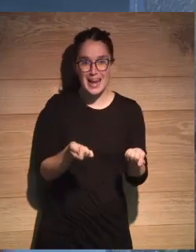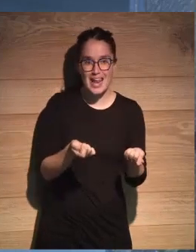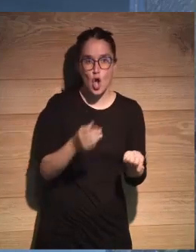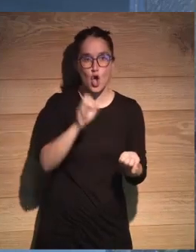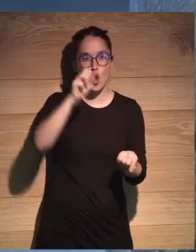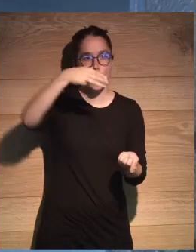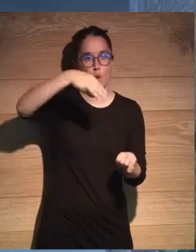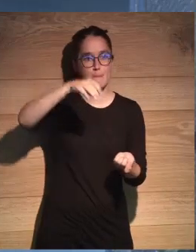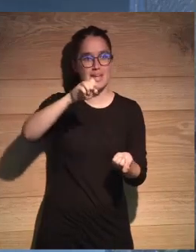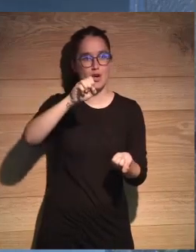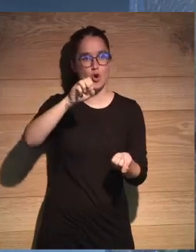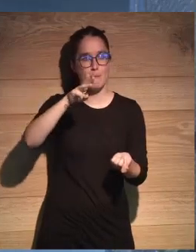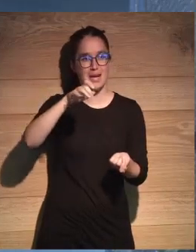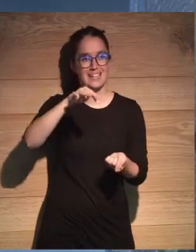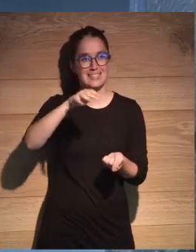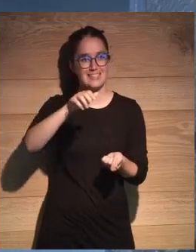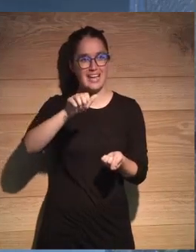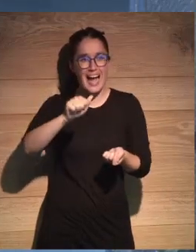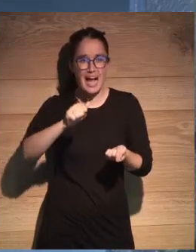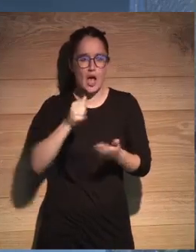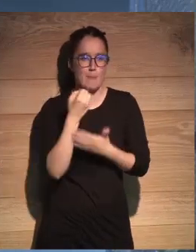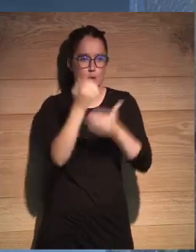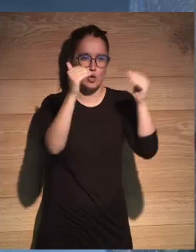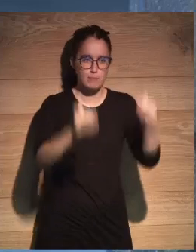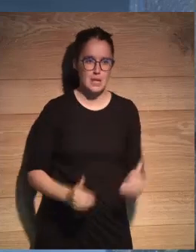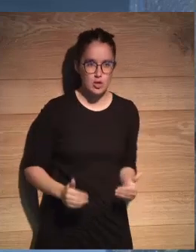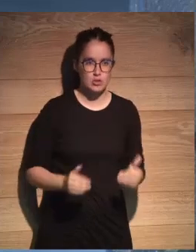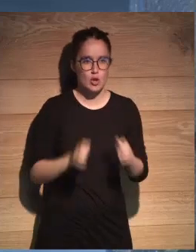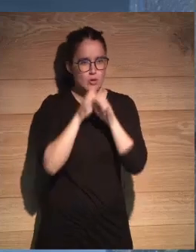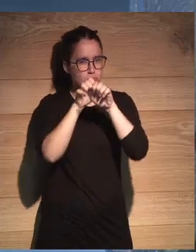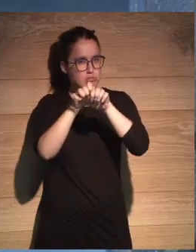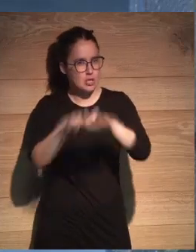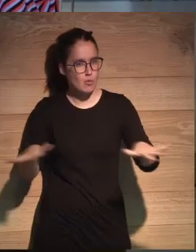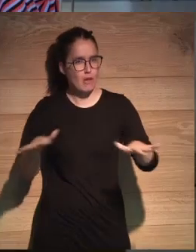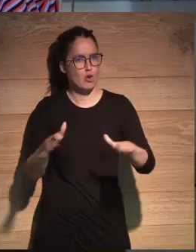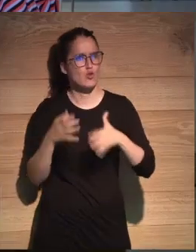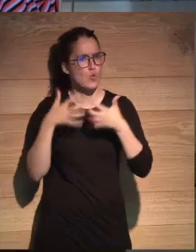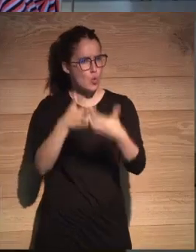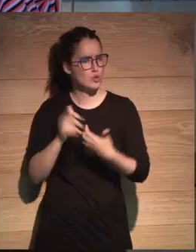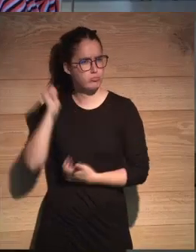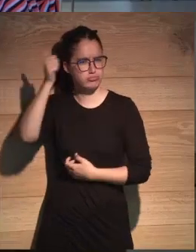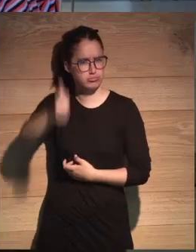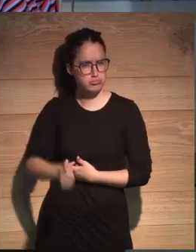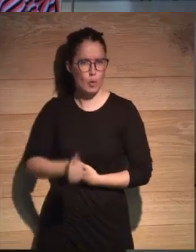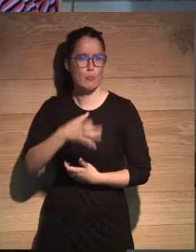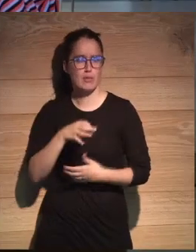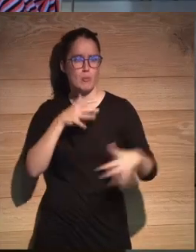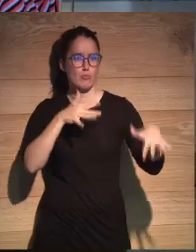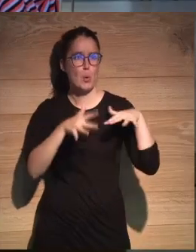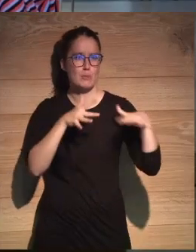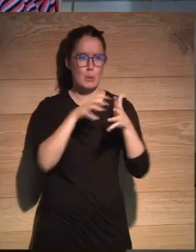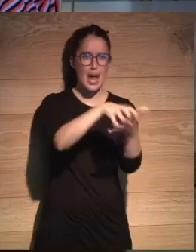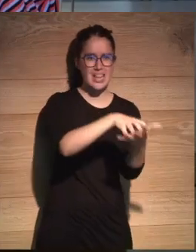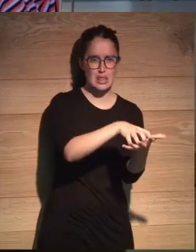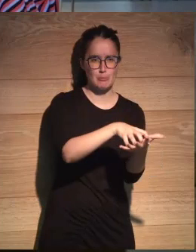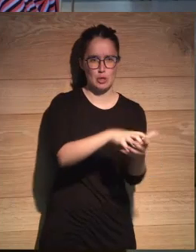más viejas del movimiento divulgador, ¿no? Empezado quizá por el movimiento escéptico en España en concreto.